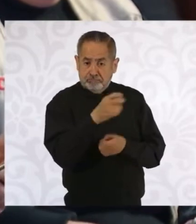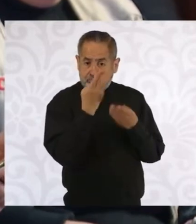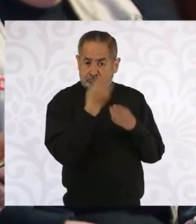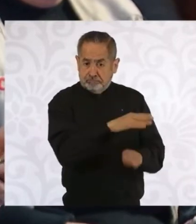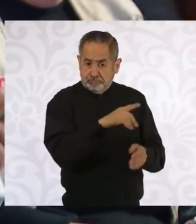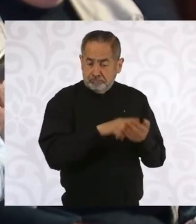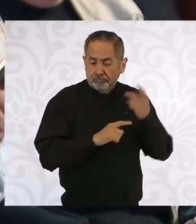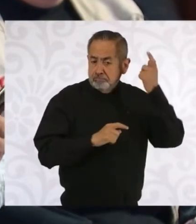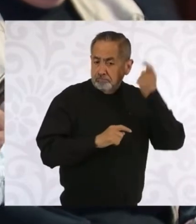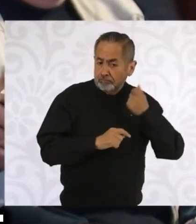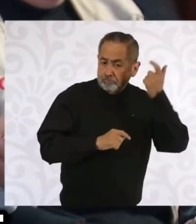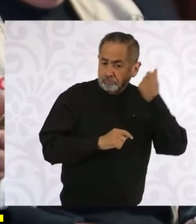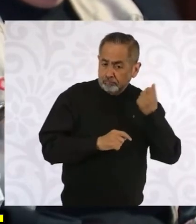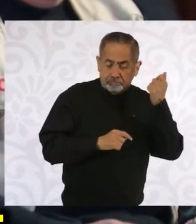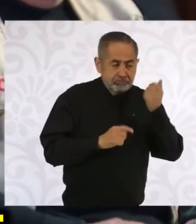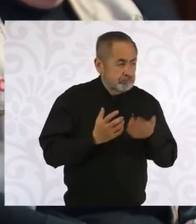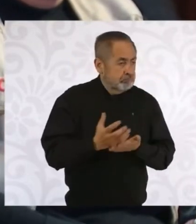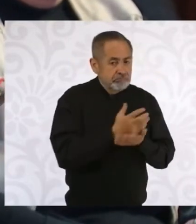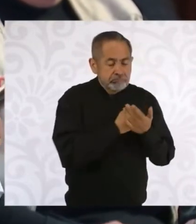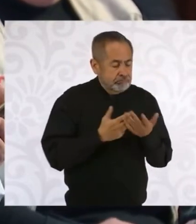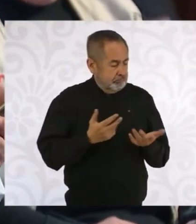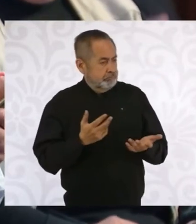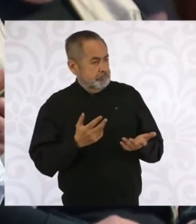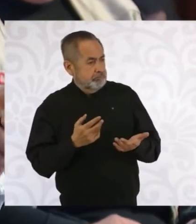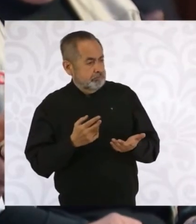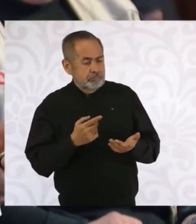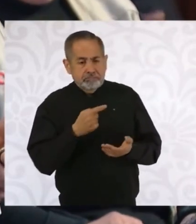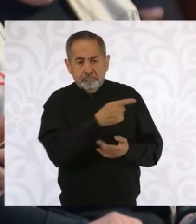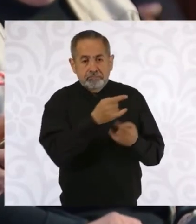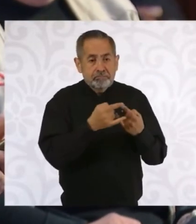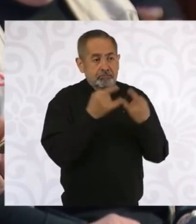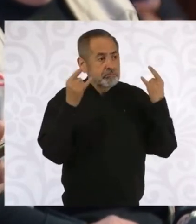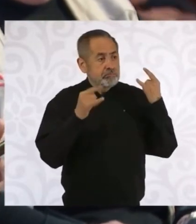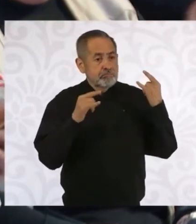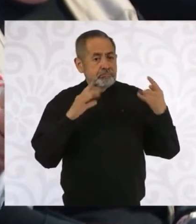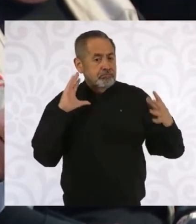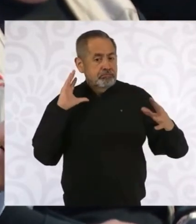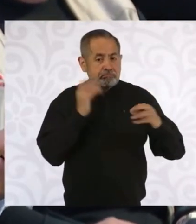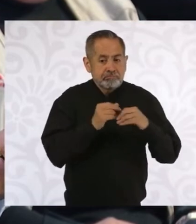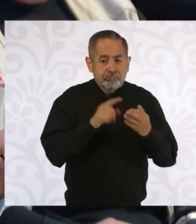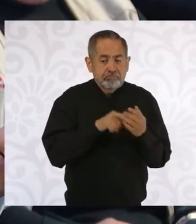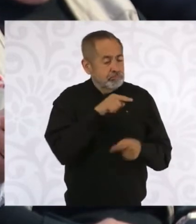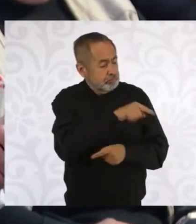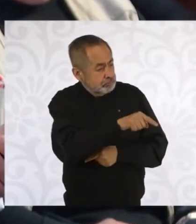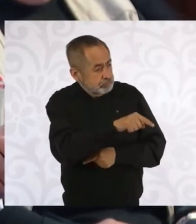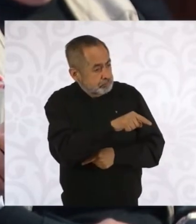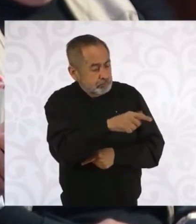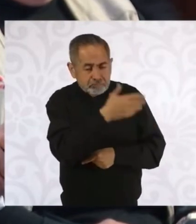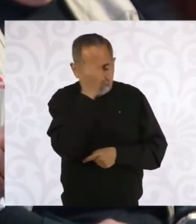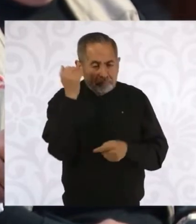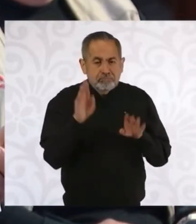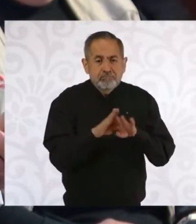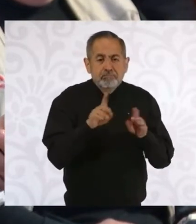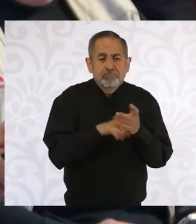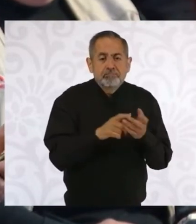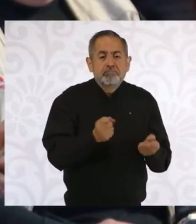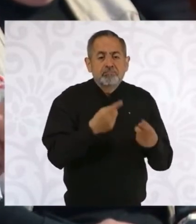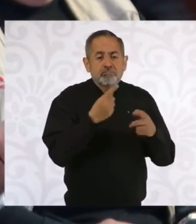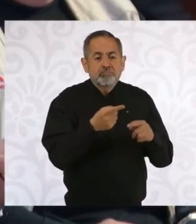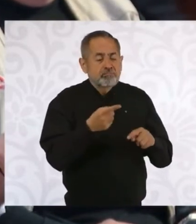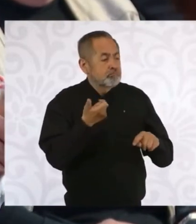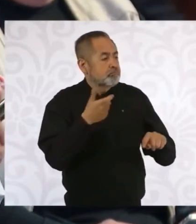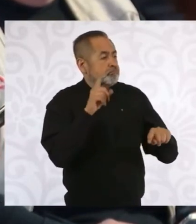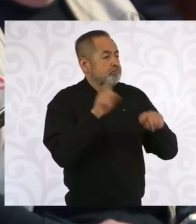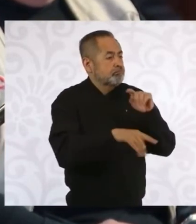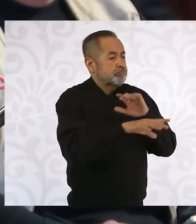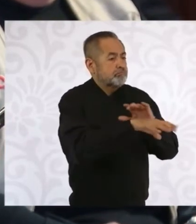había, en la historia del Poder Judicial, desde la creación de este fondo, no había posibilidad de retiro, a menos